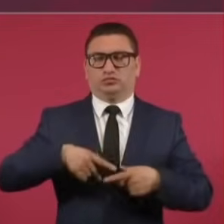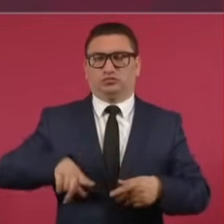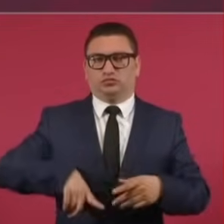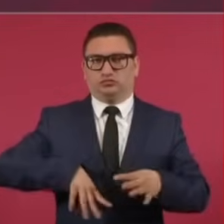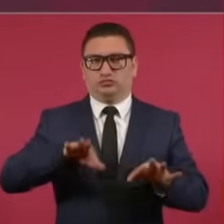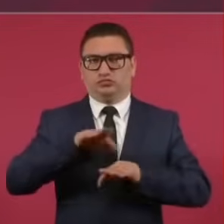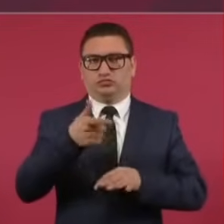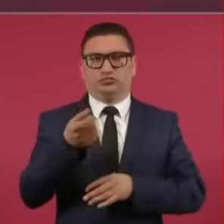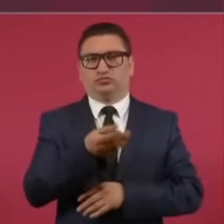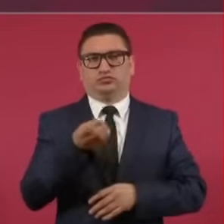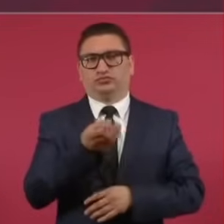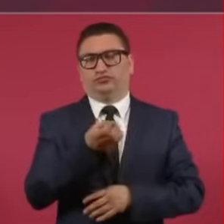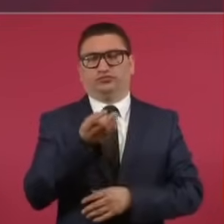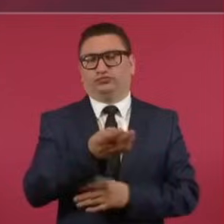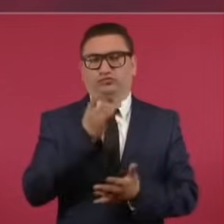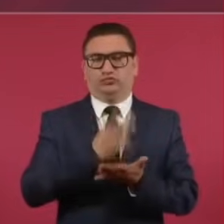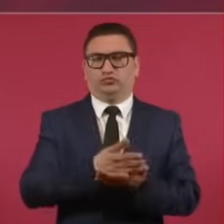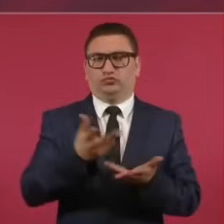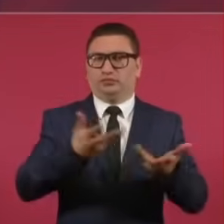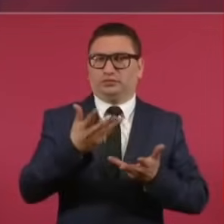bueno para nada.